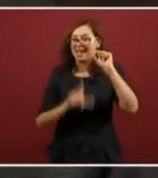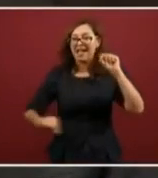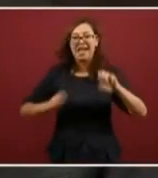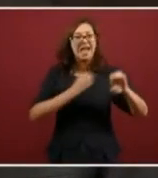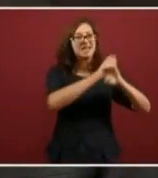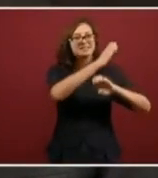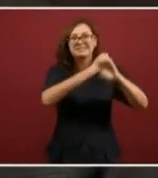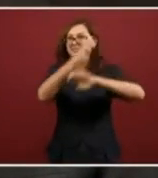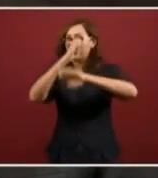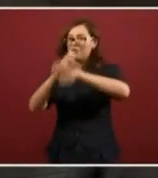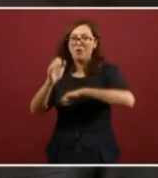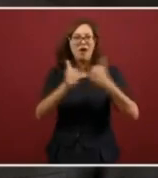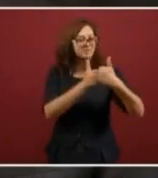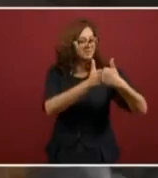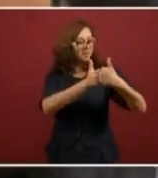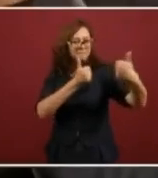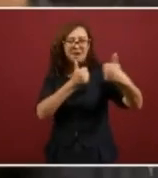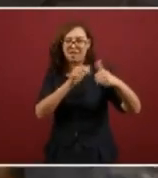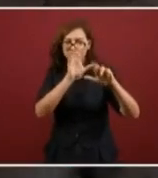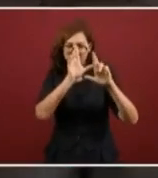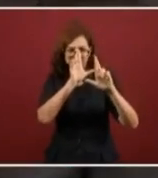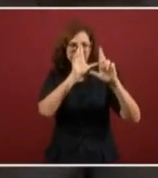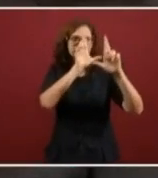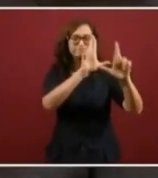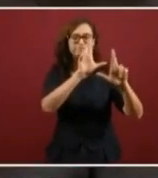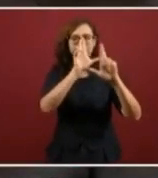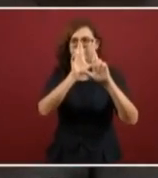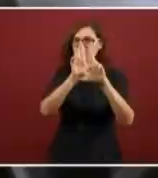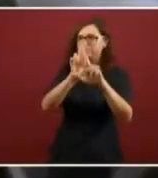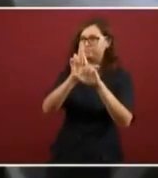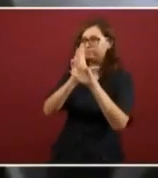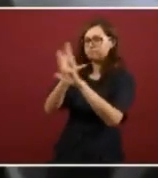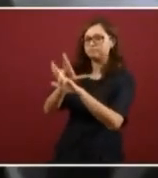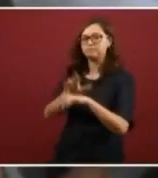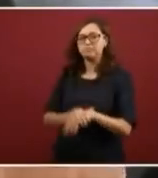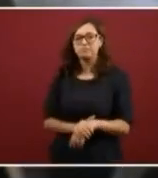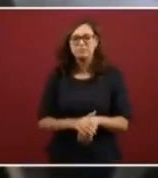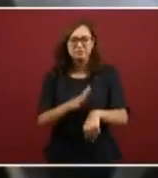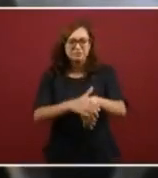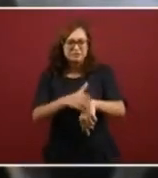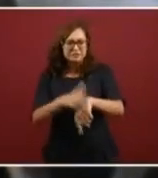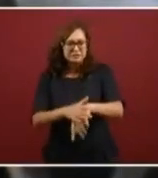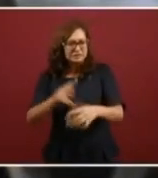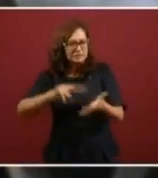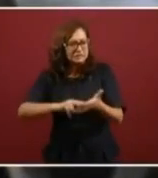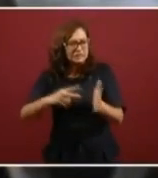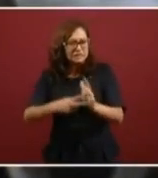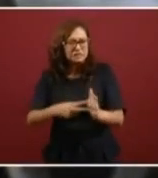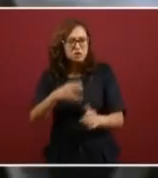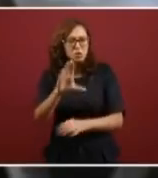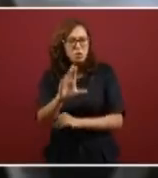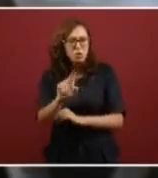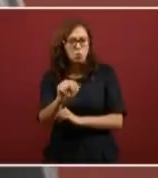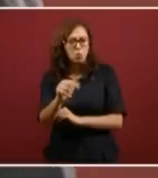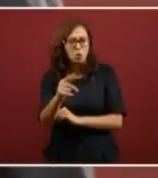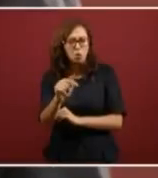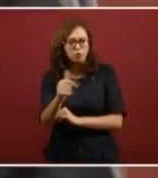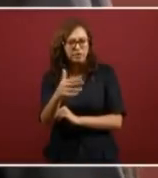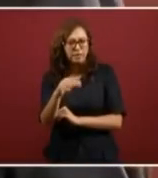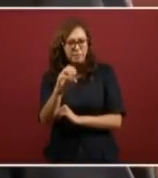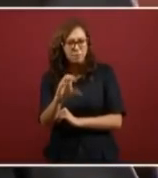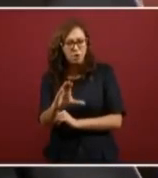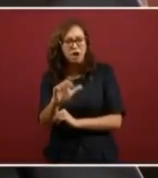independientes. Y sobre el llamado del ingeniero Cuauhtémoc Cárdenas, pues que a protestar. Está todo su derecho, el ingeniero